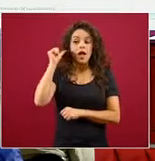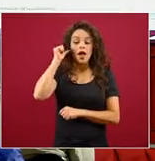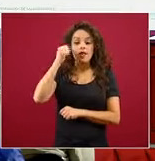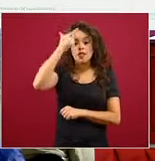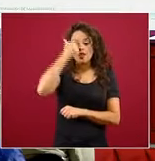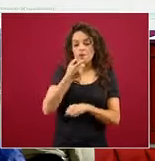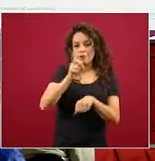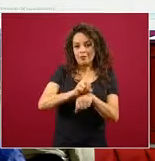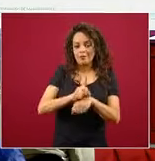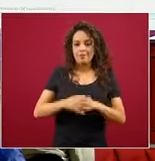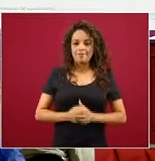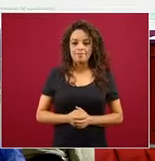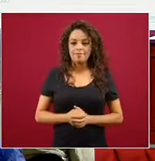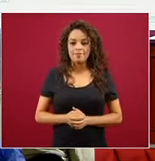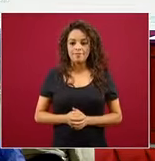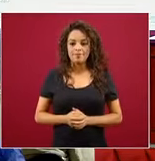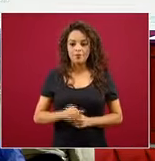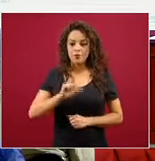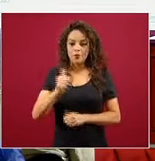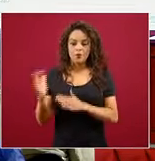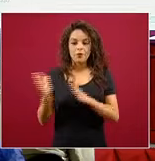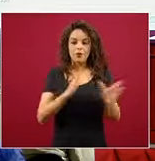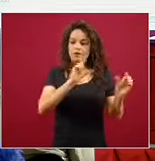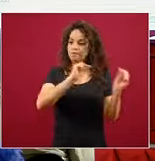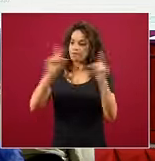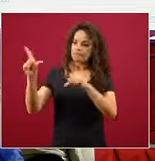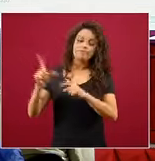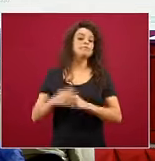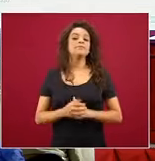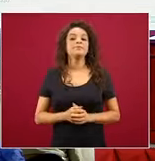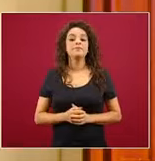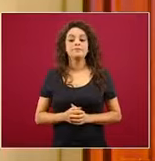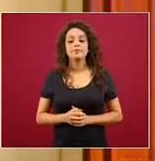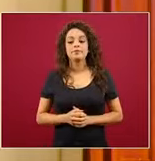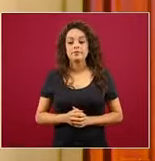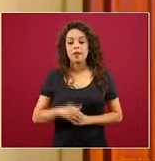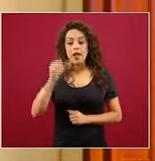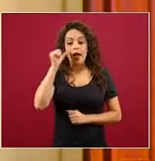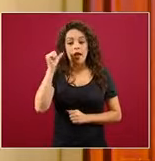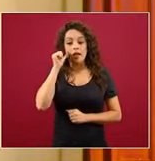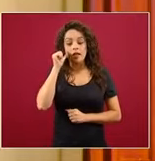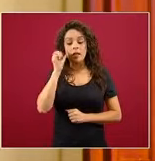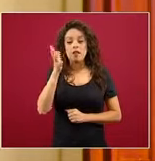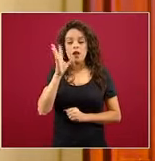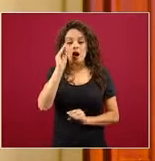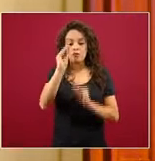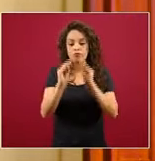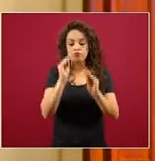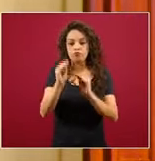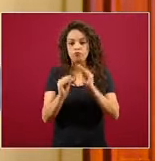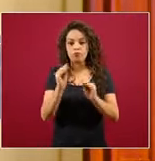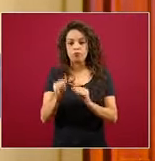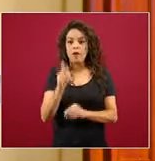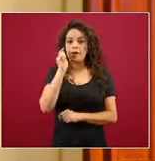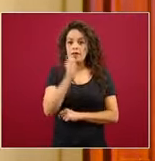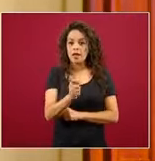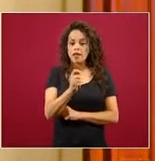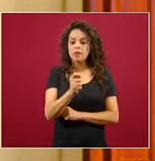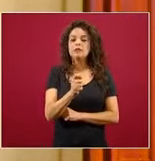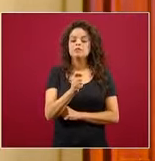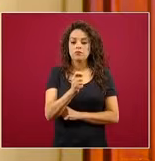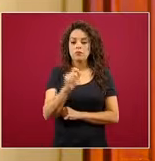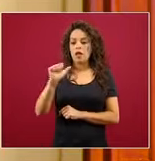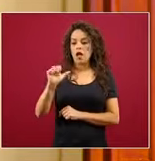favor. El día de ayer se actualizó el semáforo de